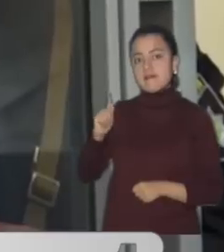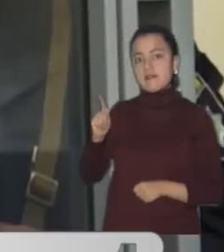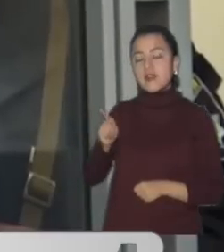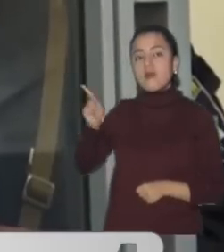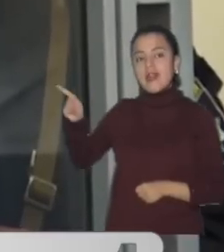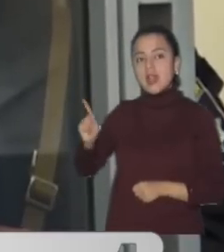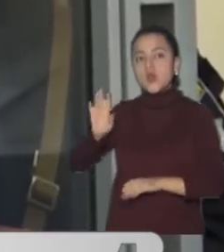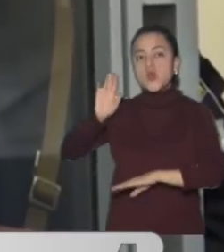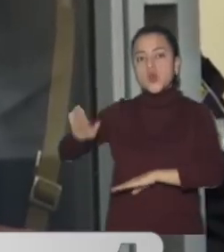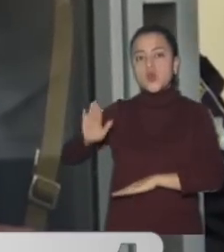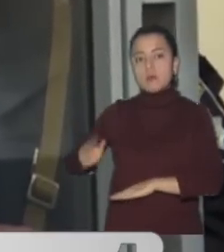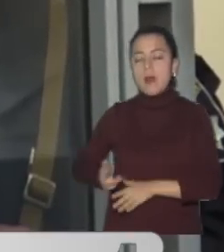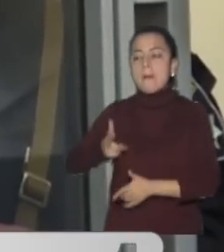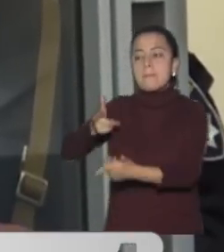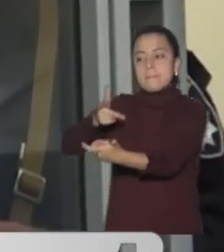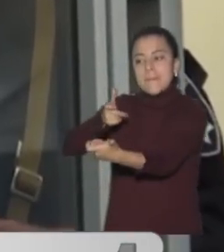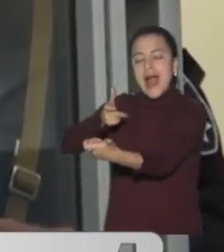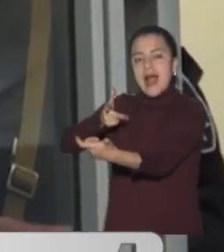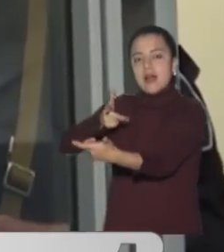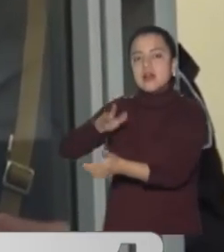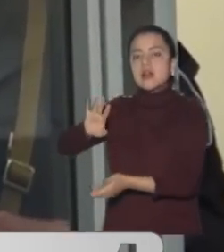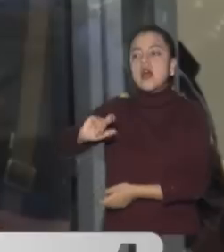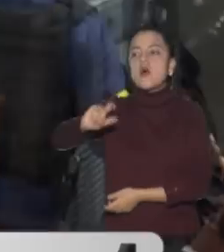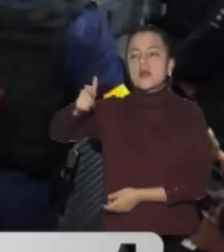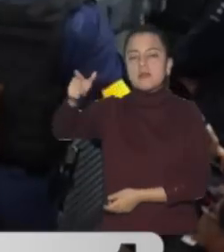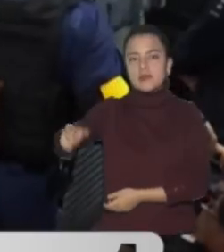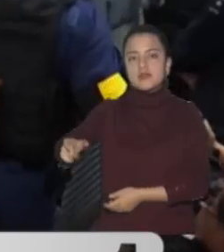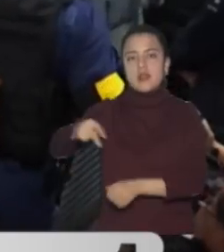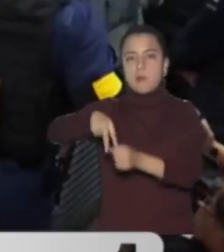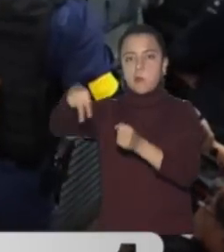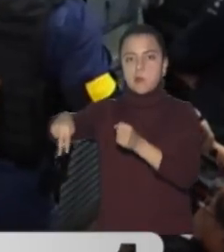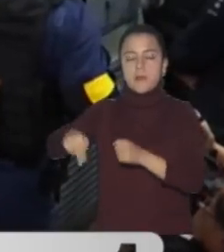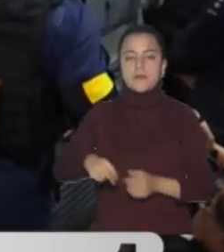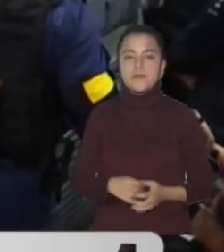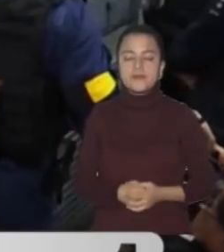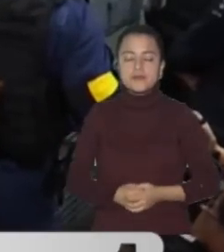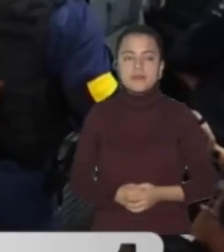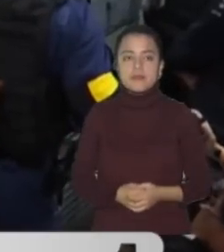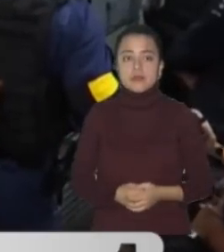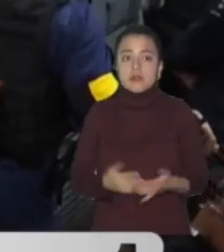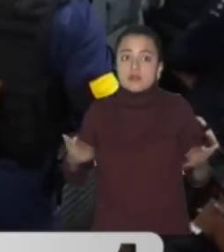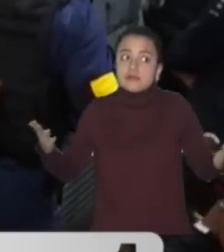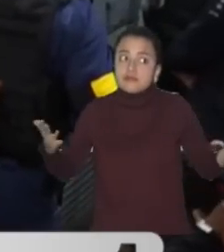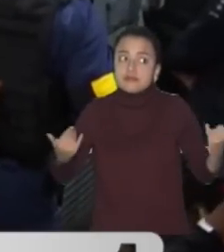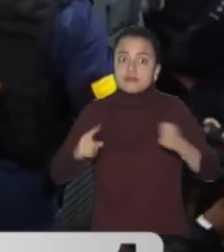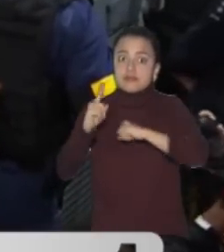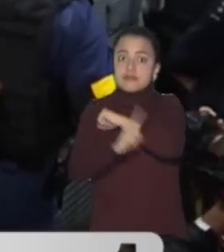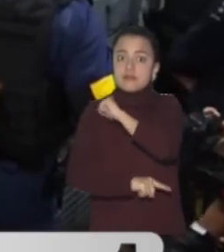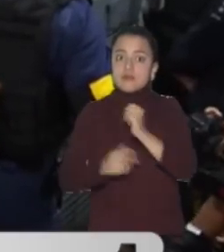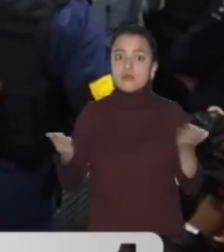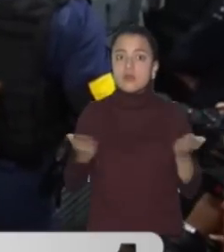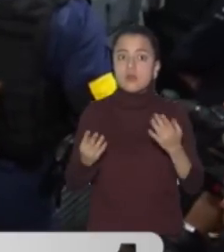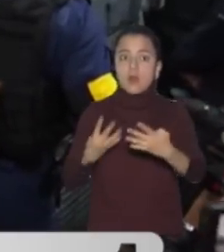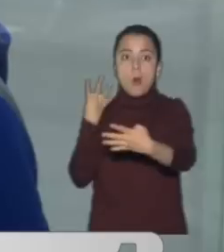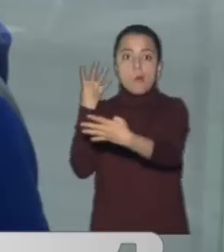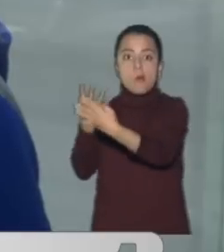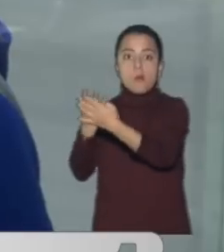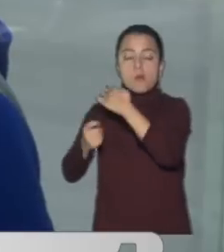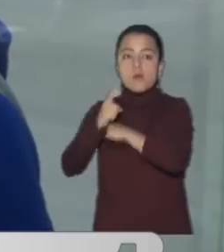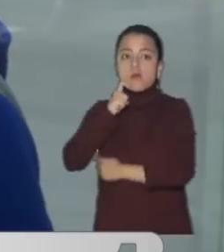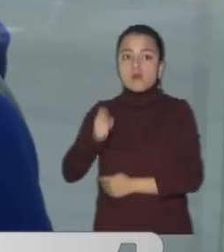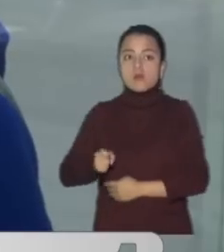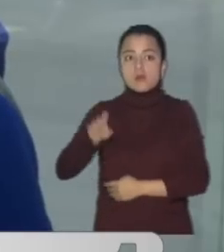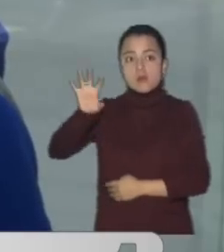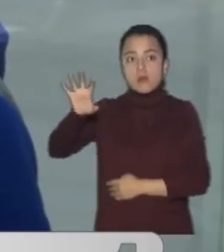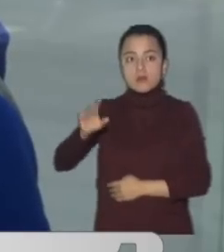se enfrenta a una pena de privación de libertad de por vida. Aunque ante el tribunal en Kiev, donde está siendo juzgado por segundo día, el